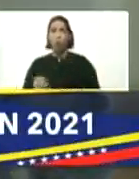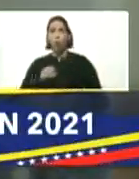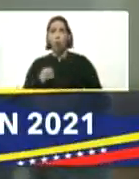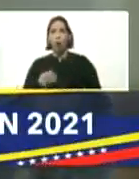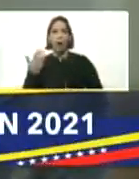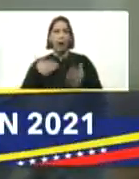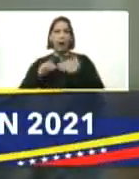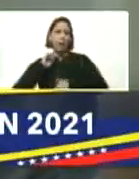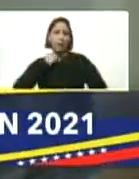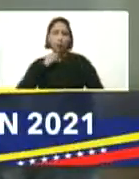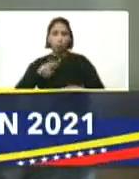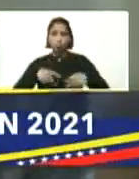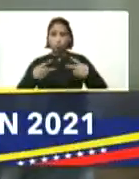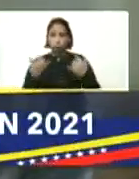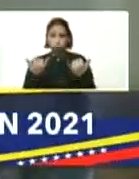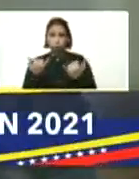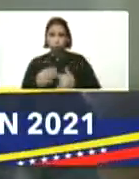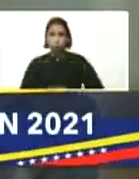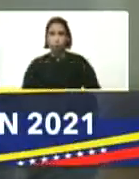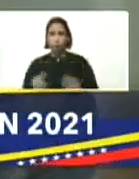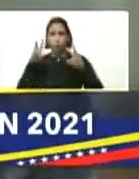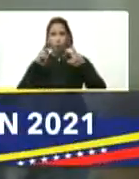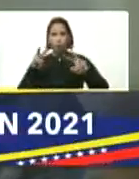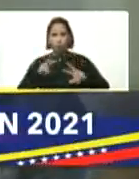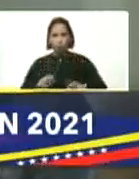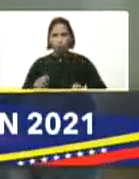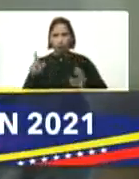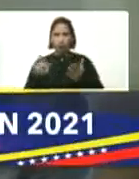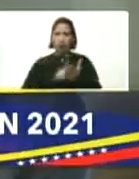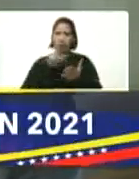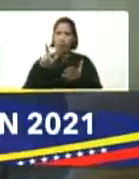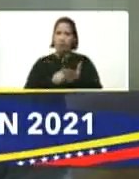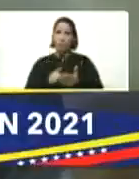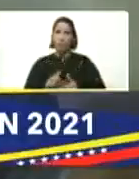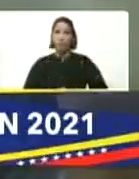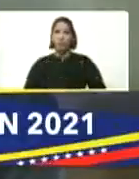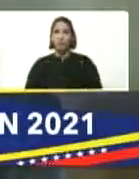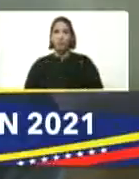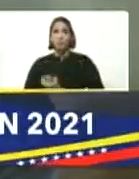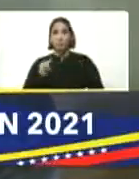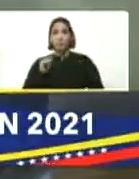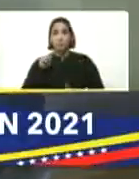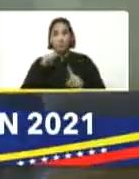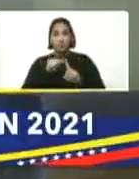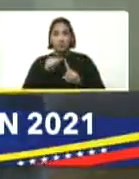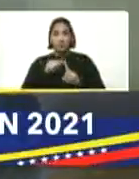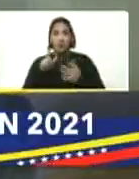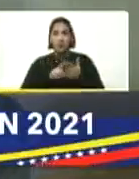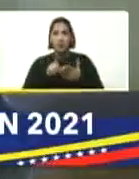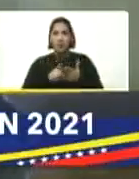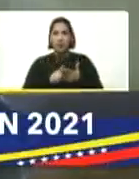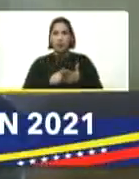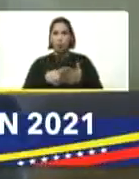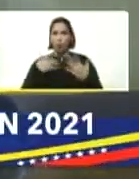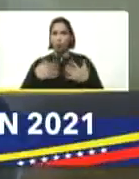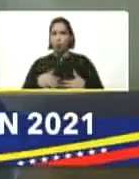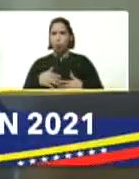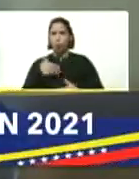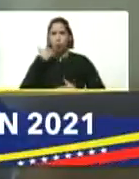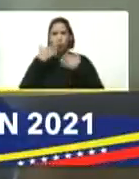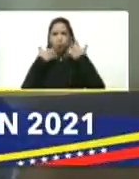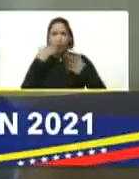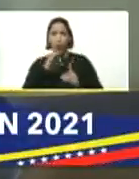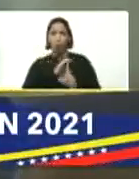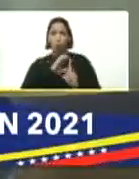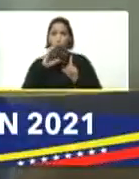y renacentistas, examinando autores, libros, y hay partes del libro que son bastante groseros, porque de alguna manera la